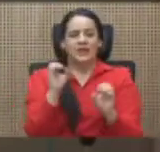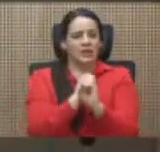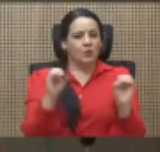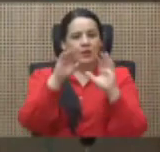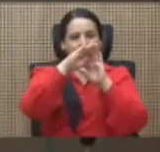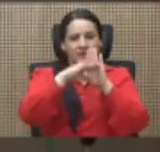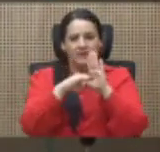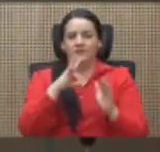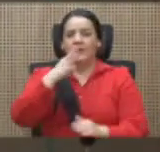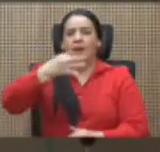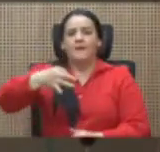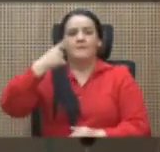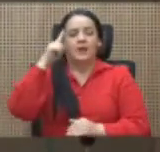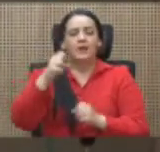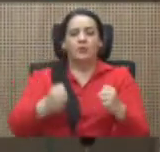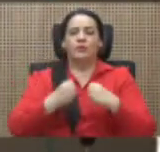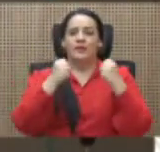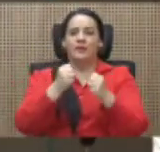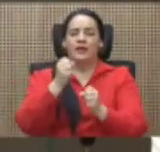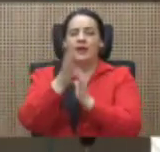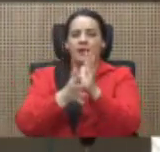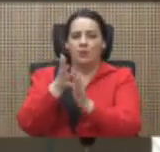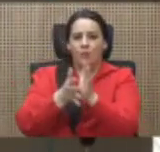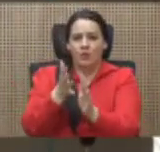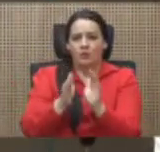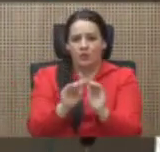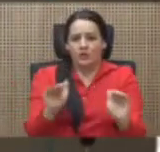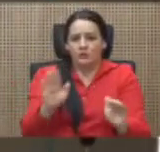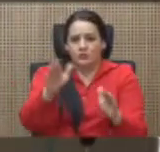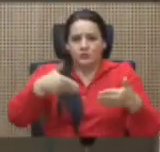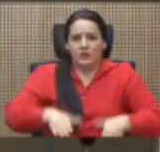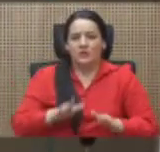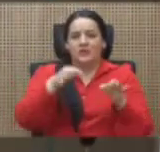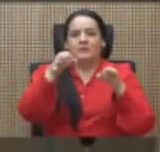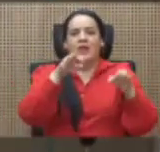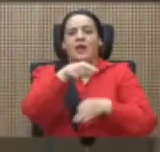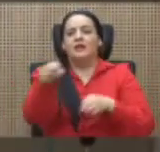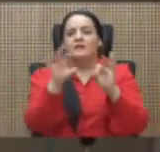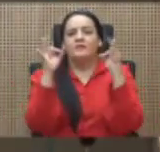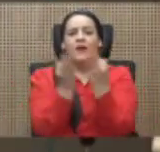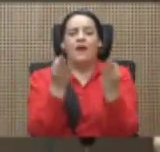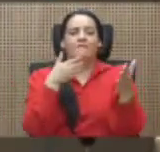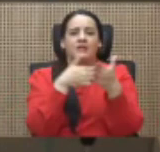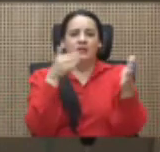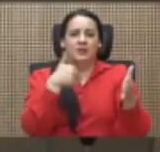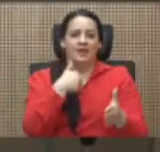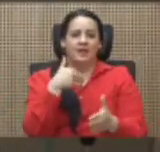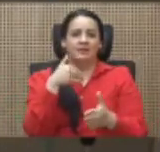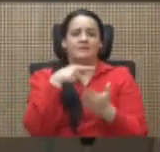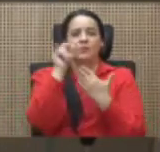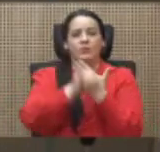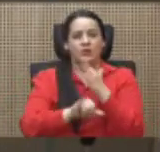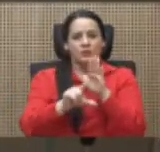para fortalecer la red de cuidado. Explíquenle a esas familias la afectación que genera un proyecto como este.